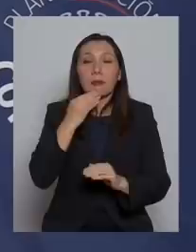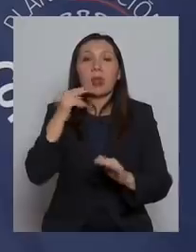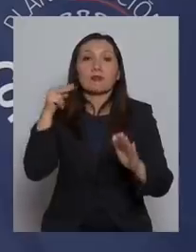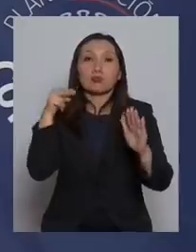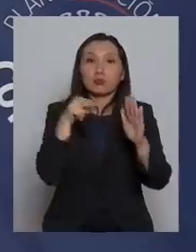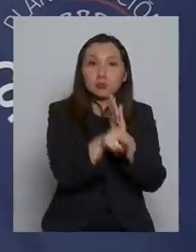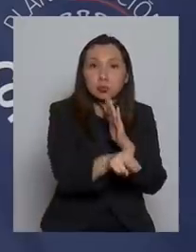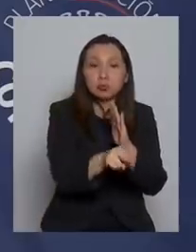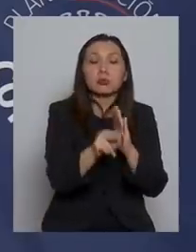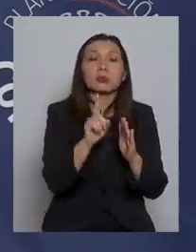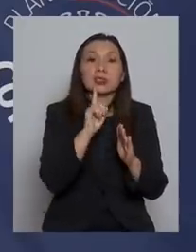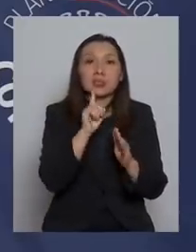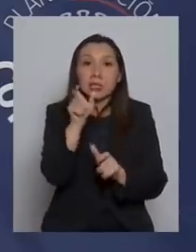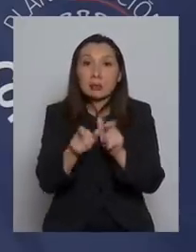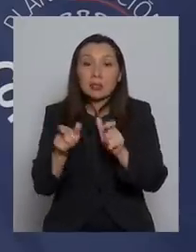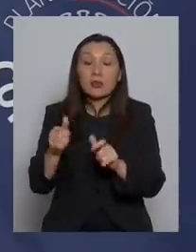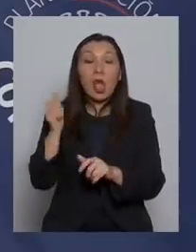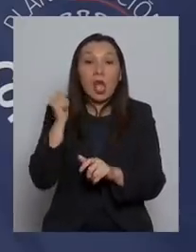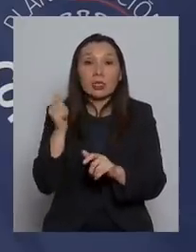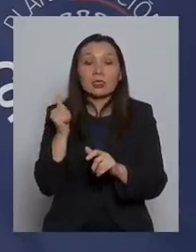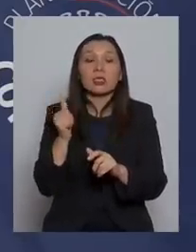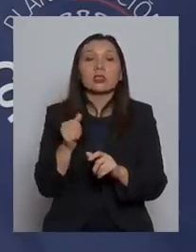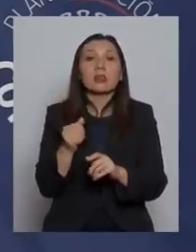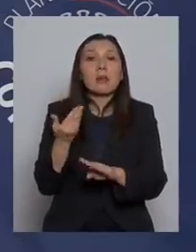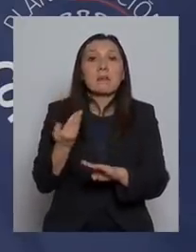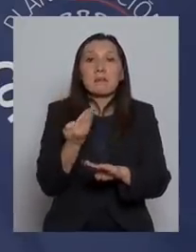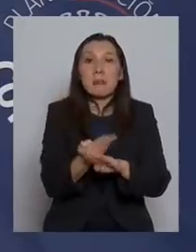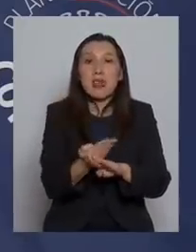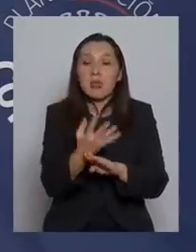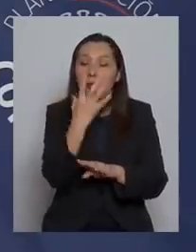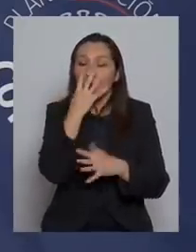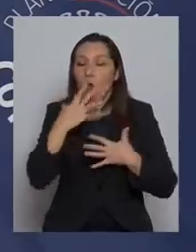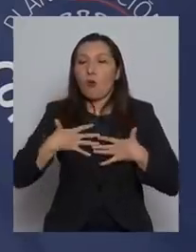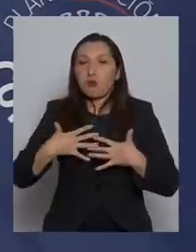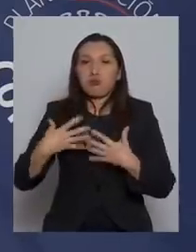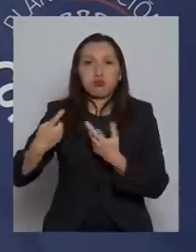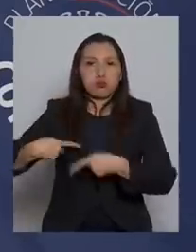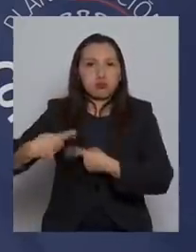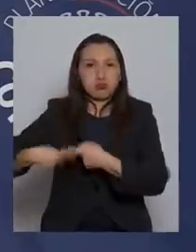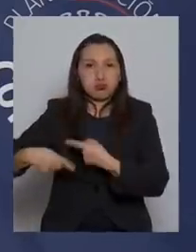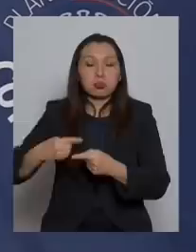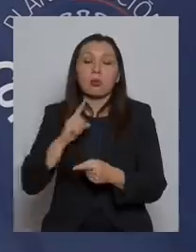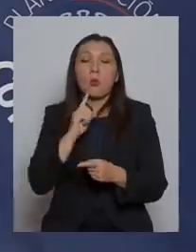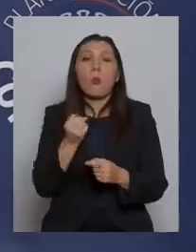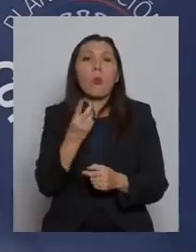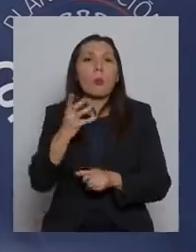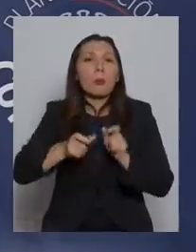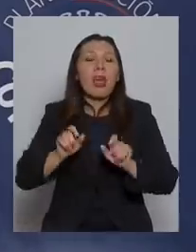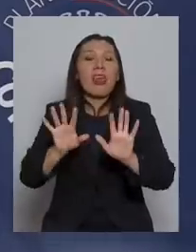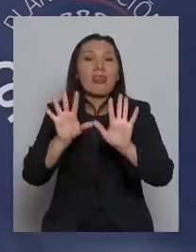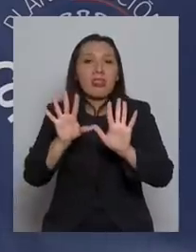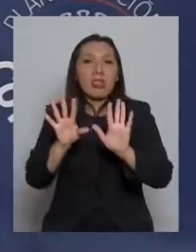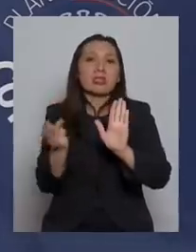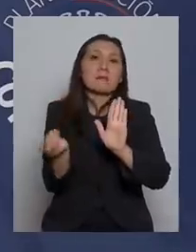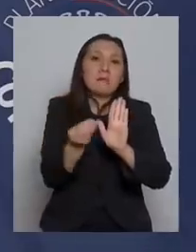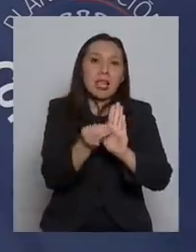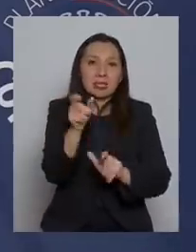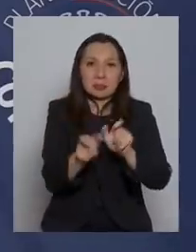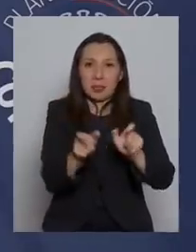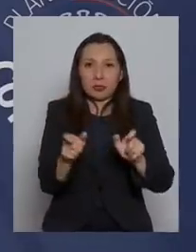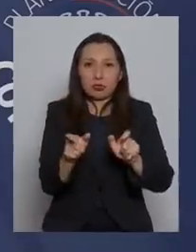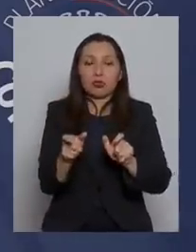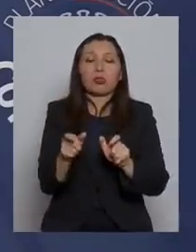ingresaron a tratamiento intensivo, como ya he mencionado, con requerimientos de ventilación mecánica, solo 10 nuevos